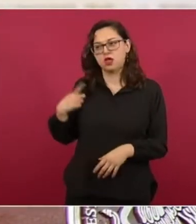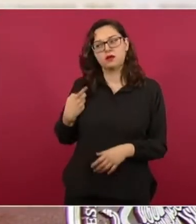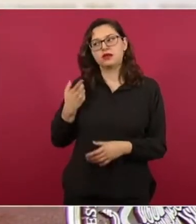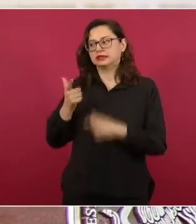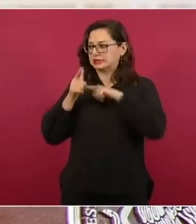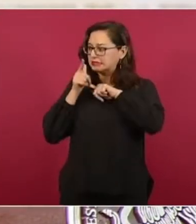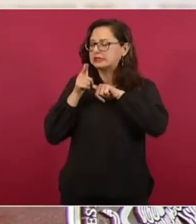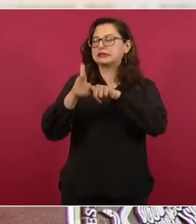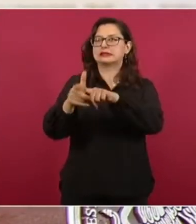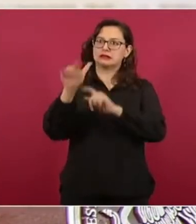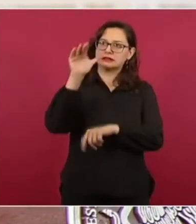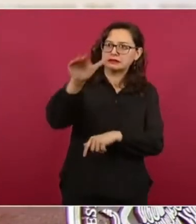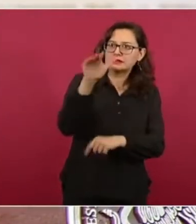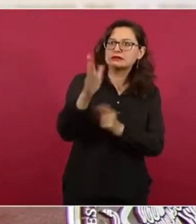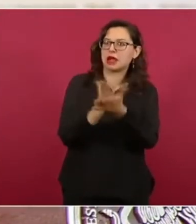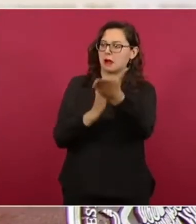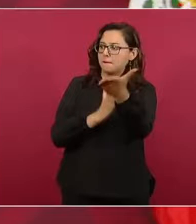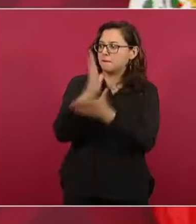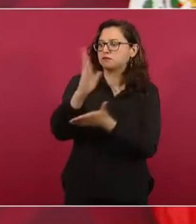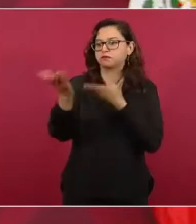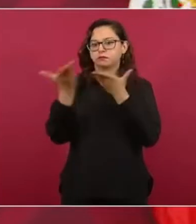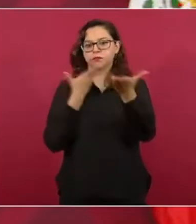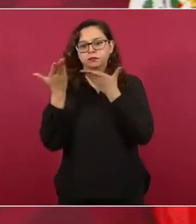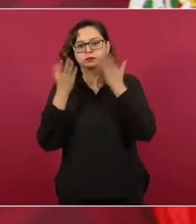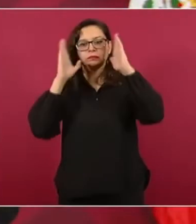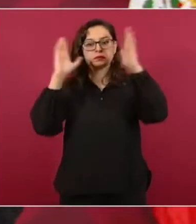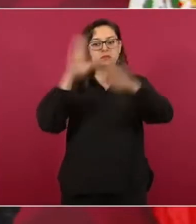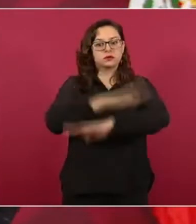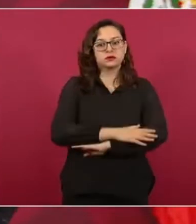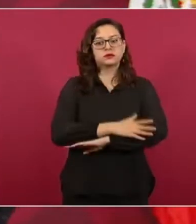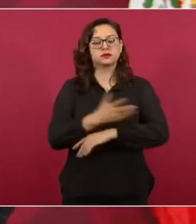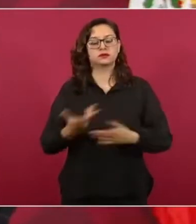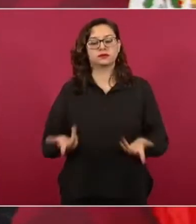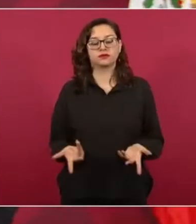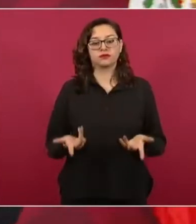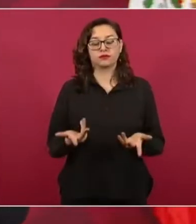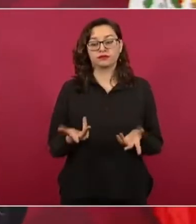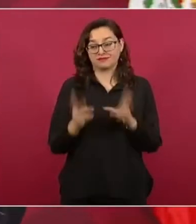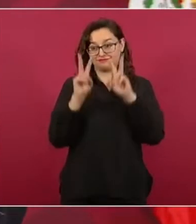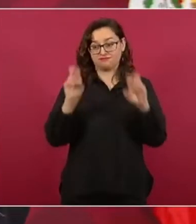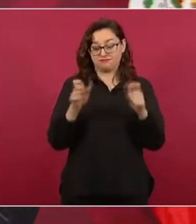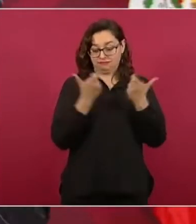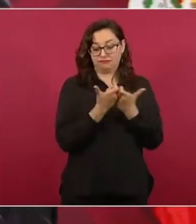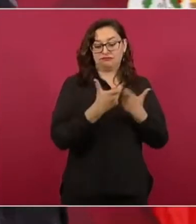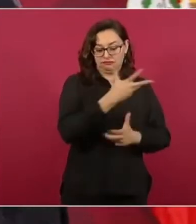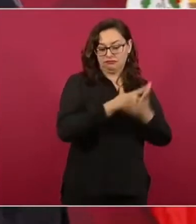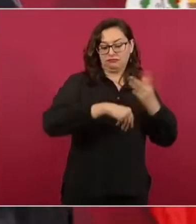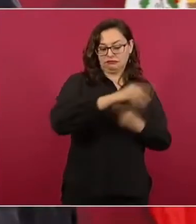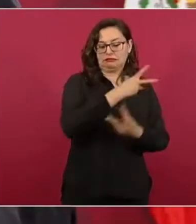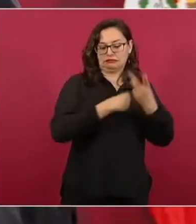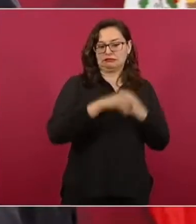Además, no solo es el mercado, lo más triste es la